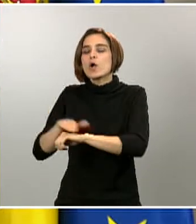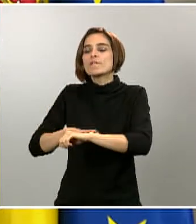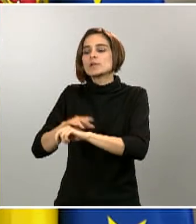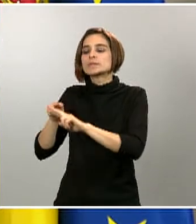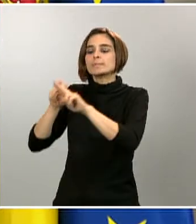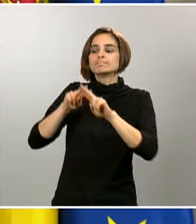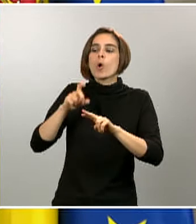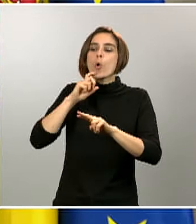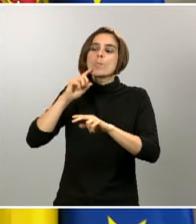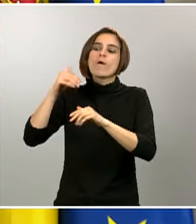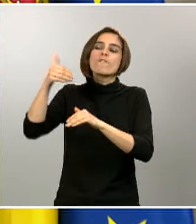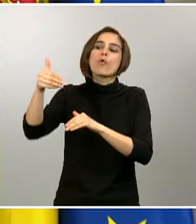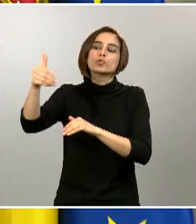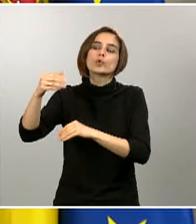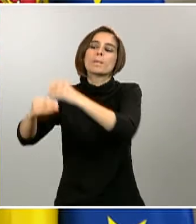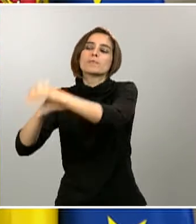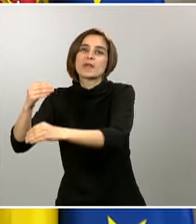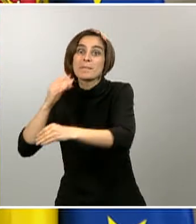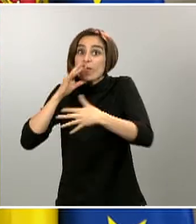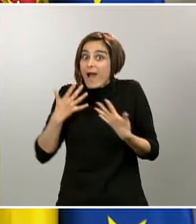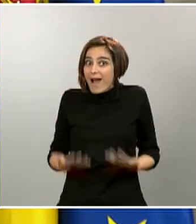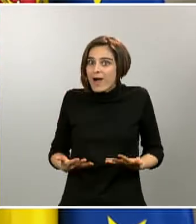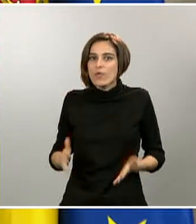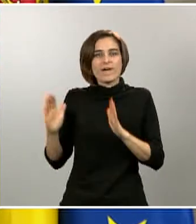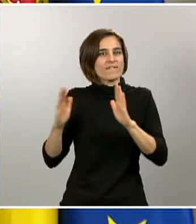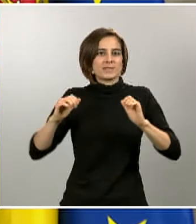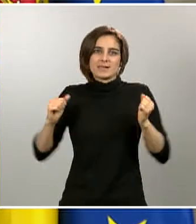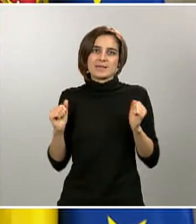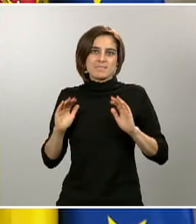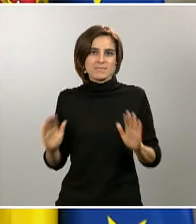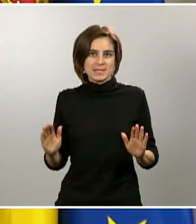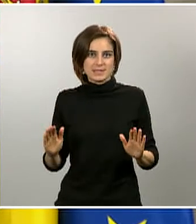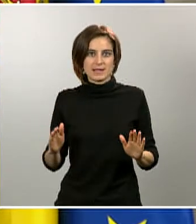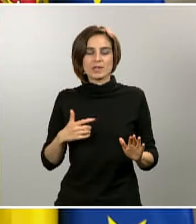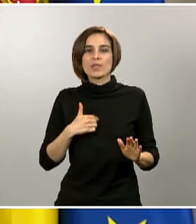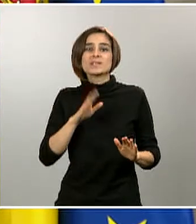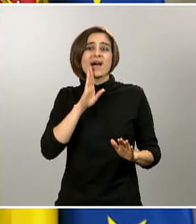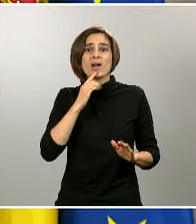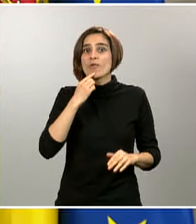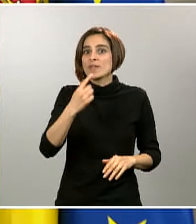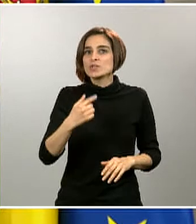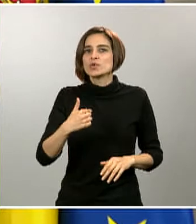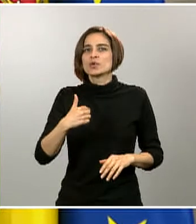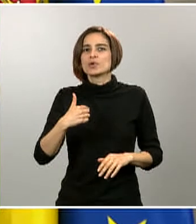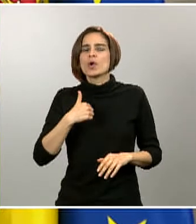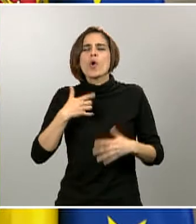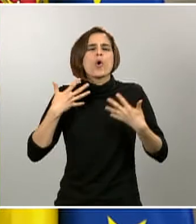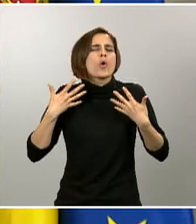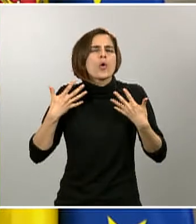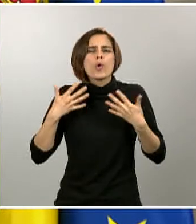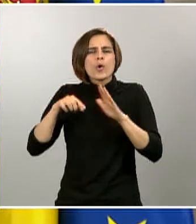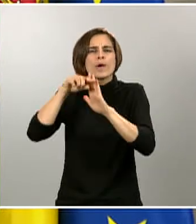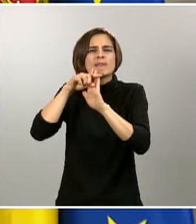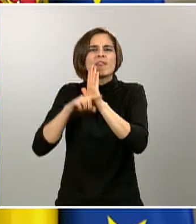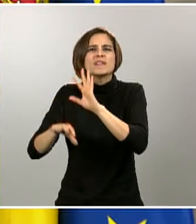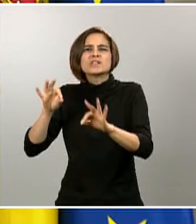que los criterios que he ido avanzando, conforme a los cuales el Gobierno decidirá. Va a ser criterios de prudencia y cautela, van a ser criterios de